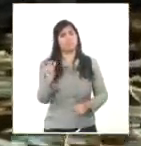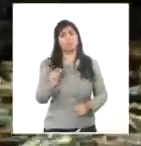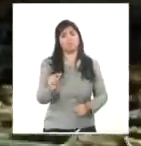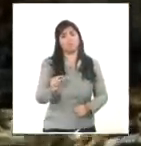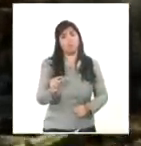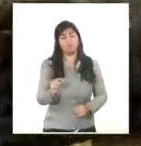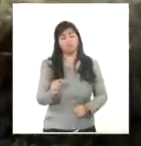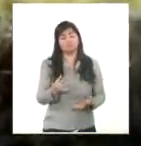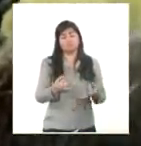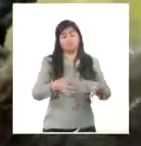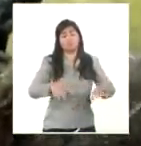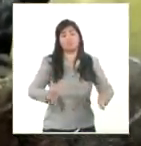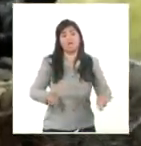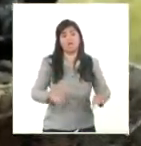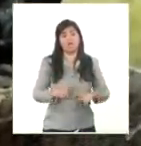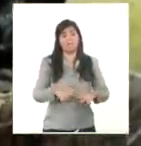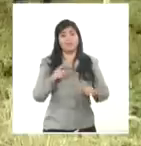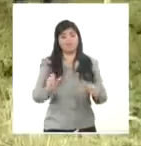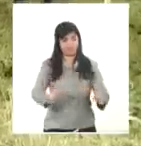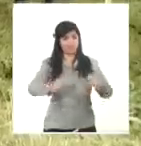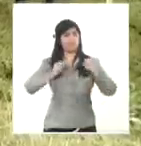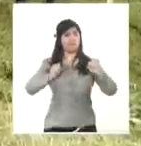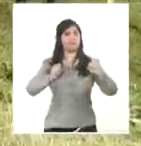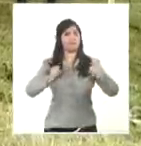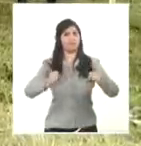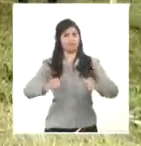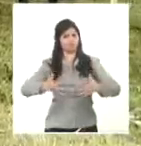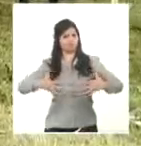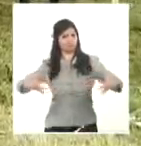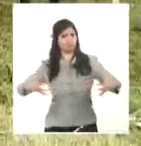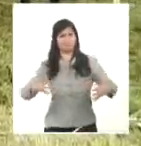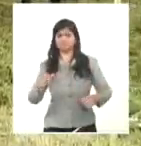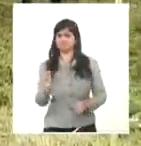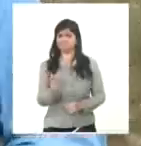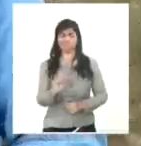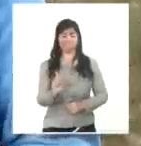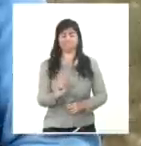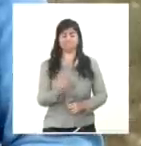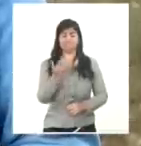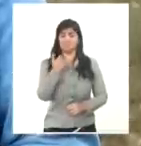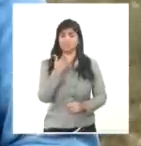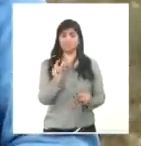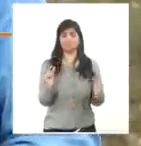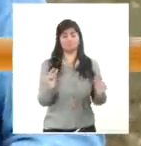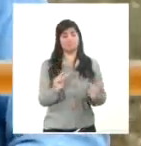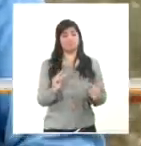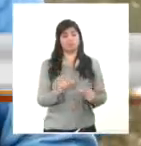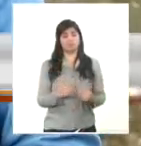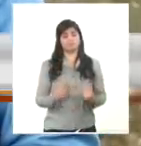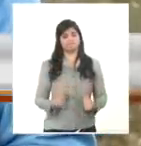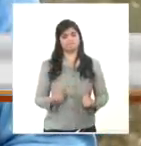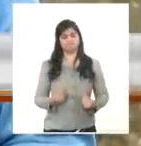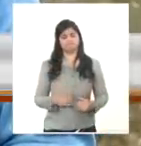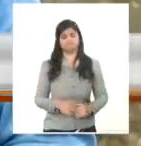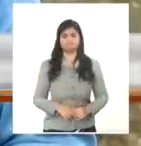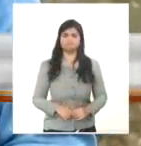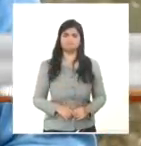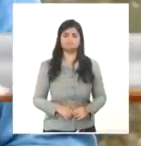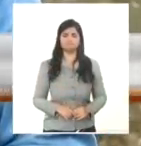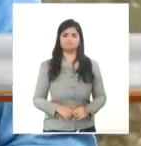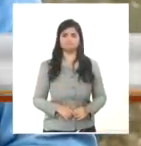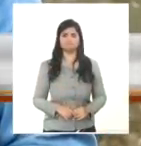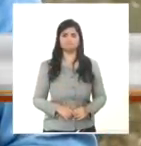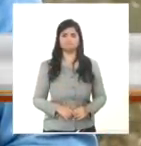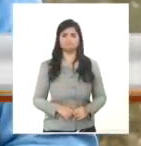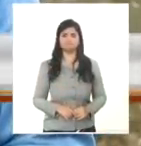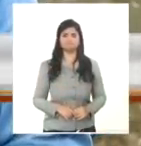mantengan como están, en el estado físico que tienen. A cualquiera que usted le dice que hoy estamos a 2 litros por vaca, va a decir, eso es inaceptable. Pero es a